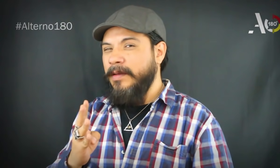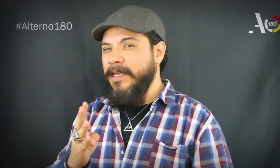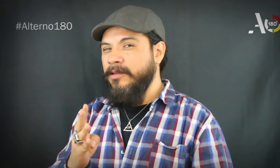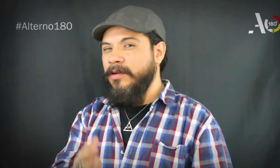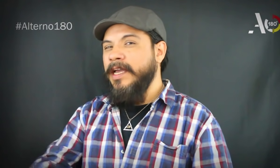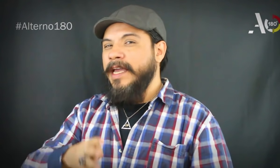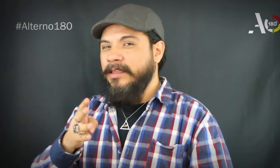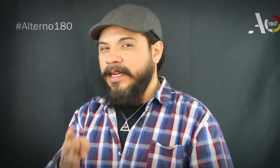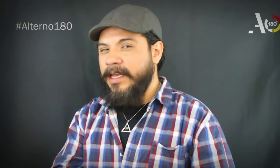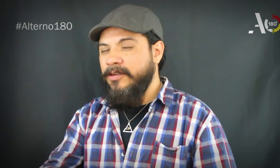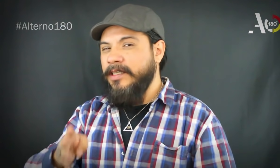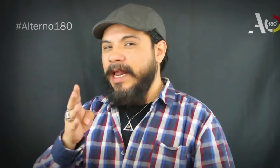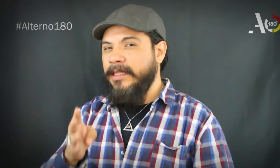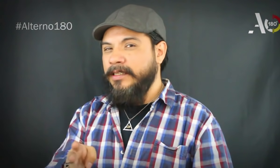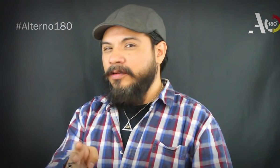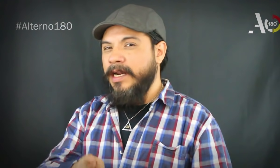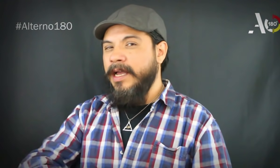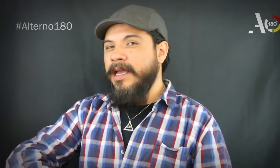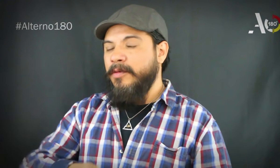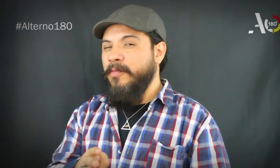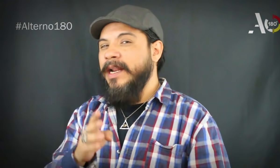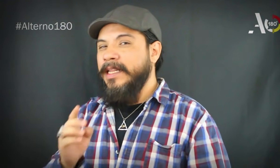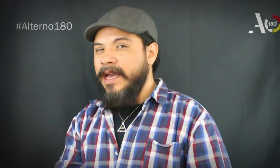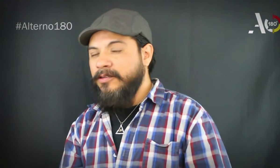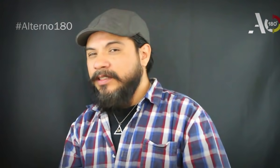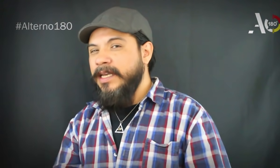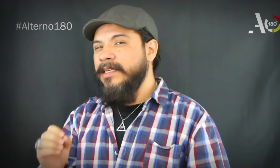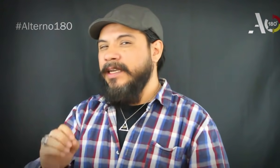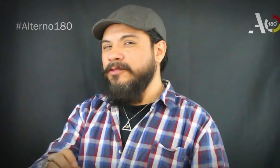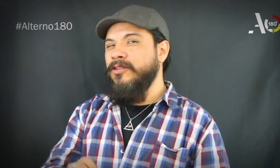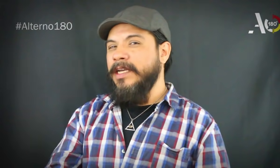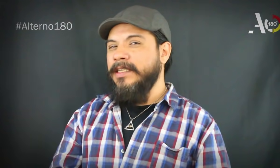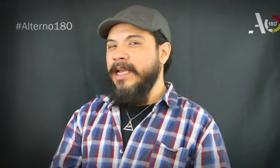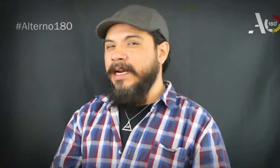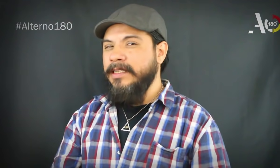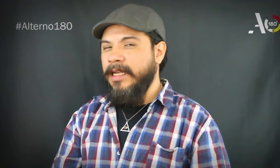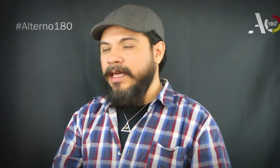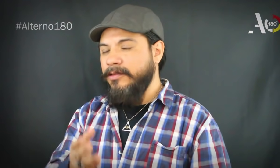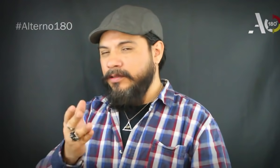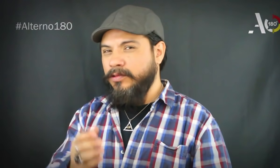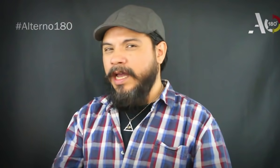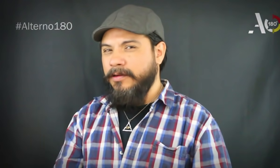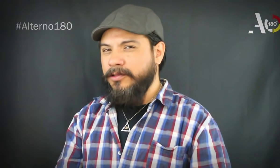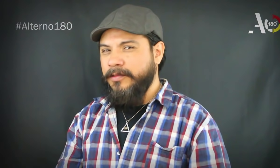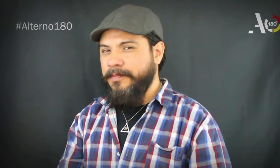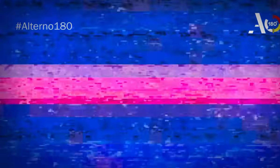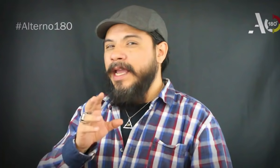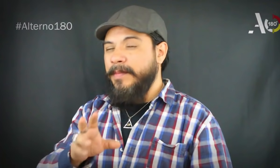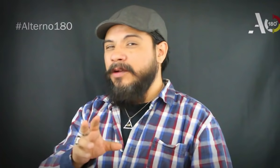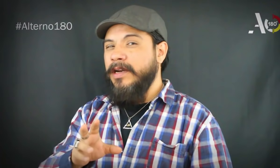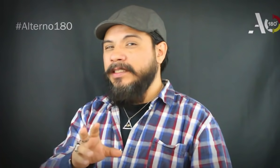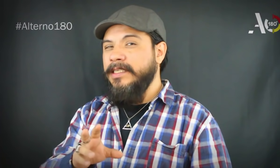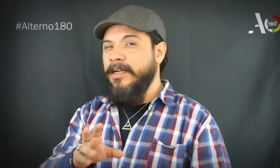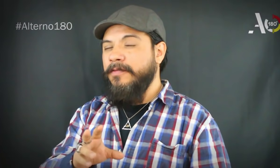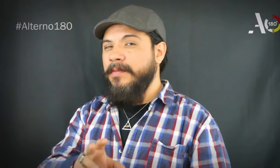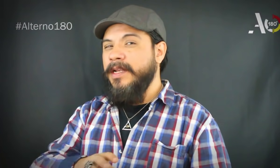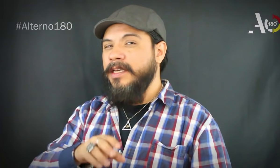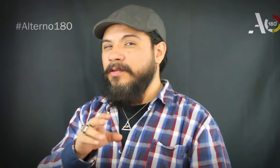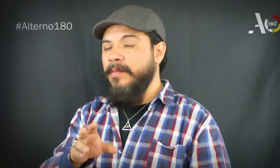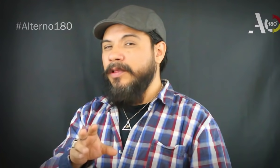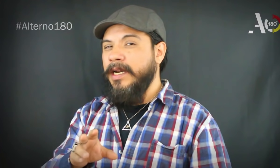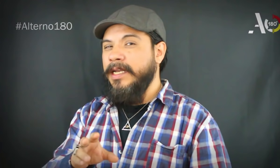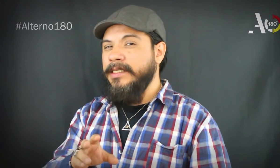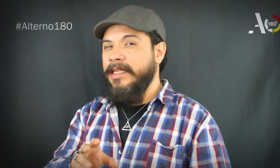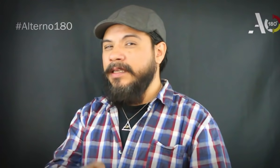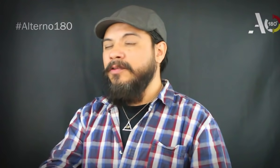de su ayuntamiento, entre ellos a la tesorera, pero para el día 11 se anunció que serían reinstalados en sus cargos. El miércoles 6 de noviembre